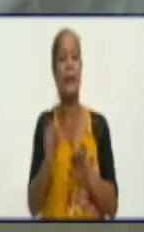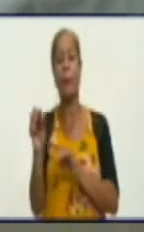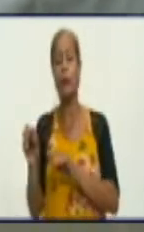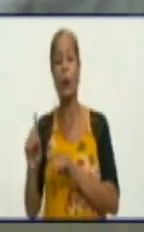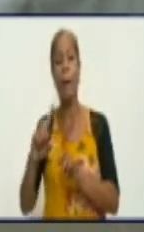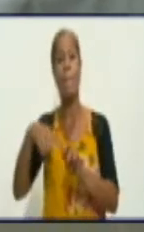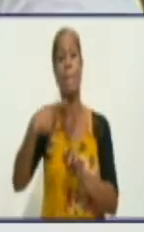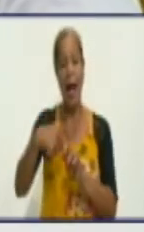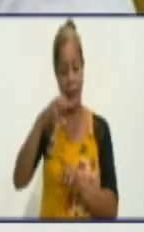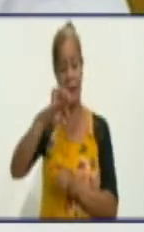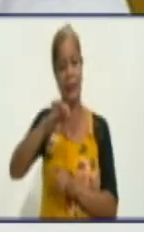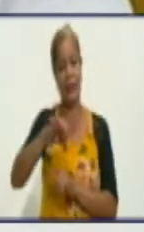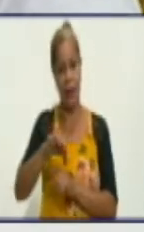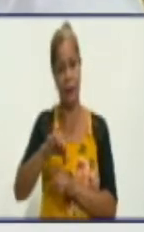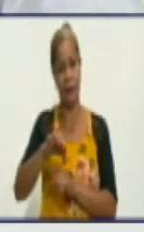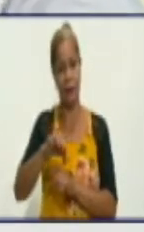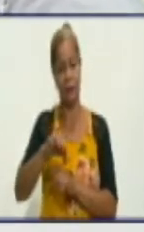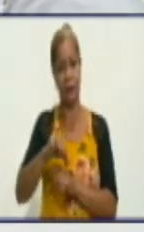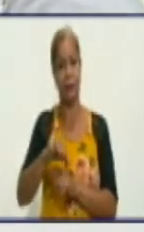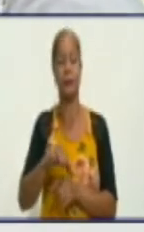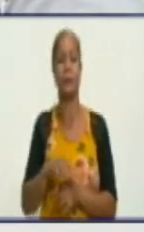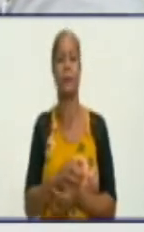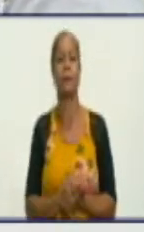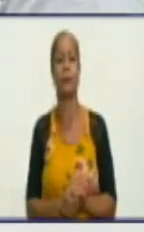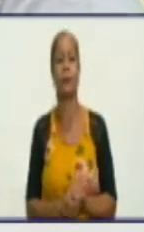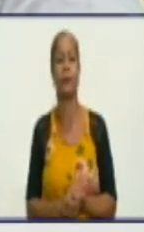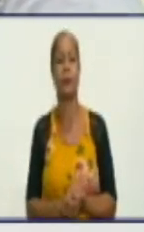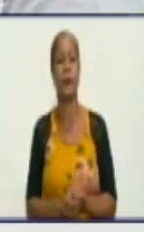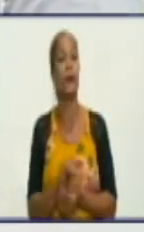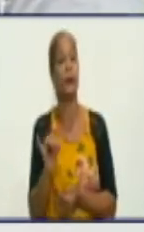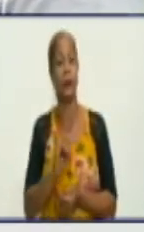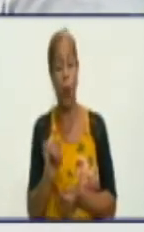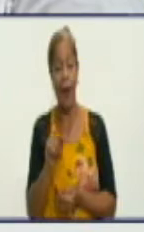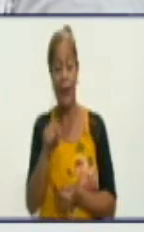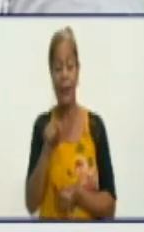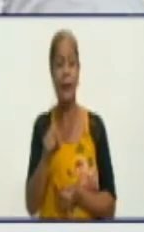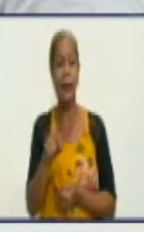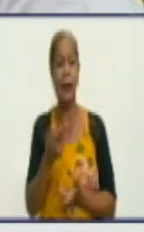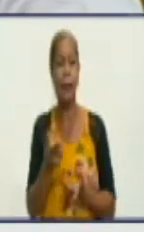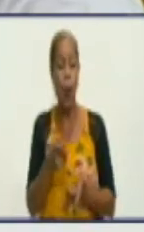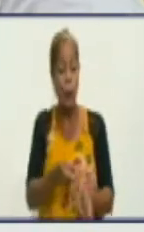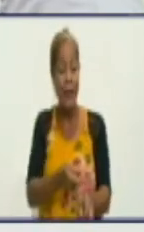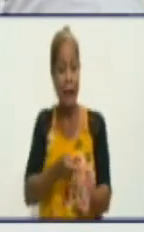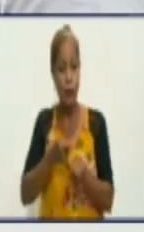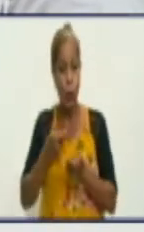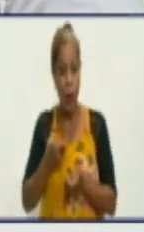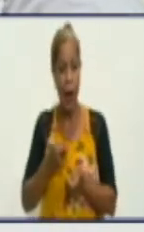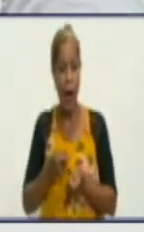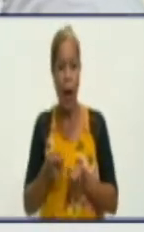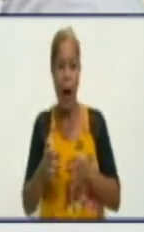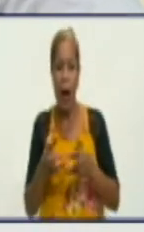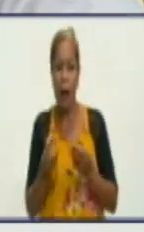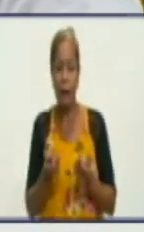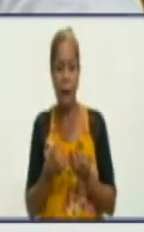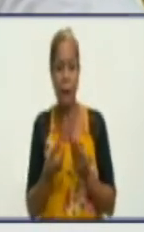y también aquí está cuidado con el almidón que tiene la yuca. También el almidón adentro de nuestro organismo es un cofactor que